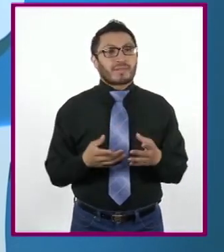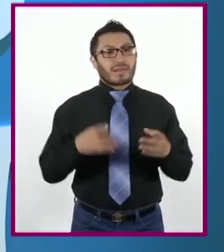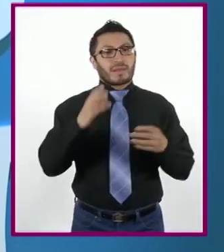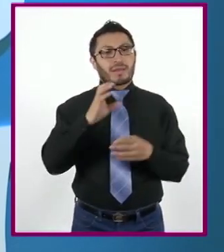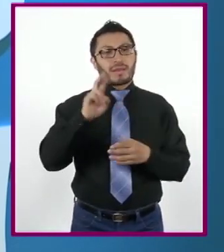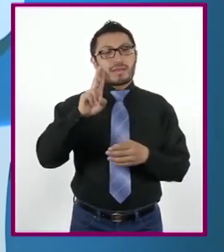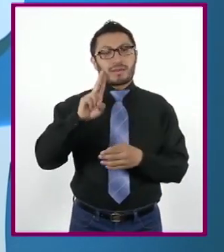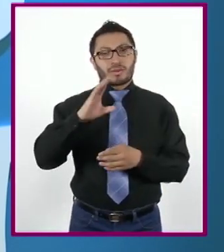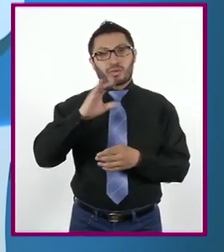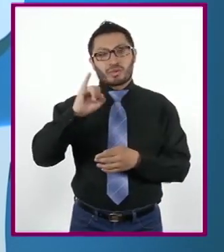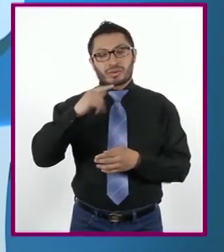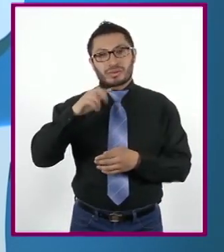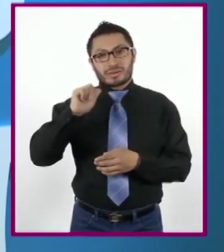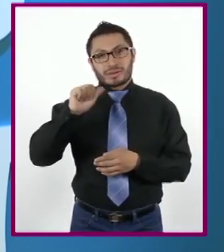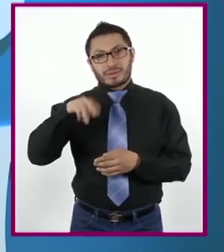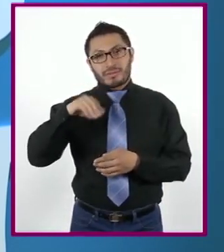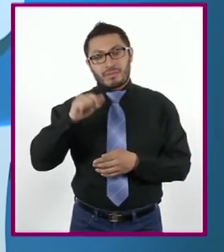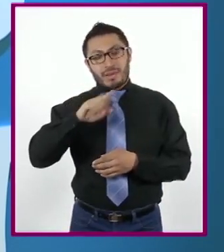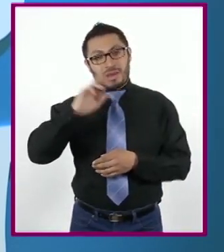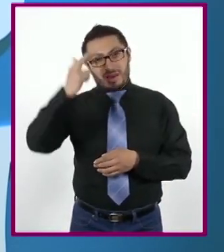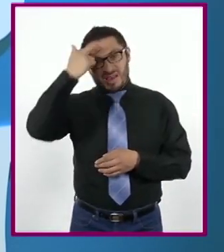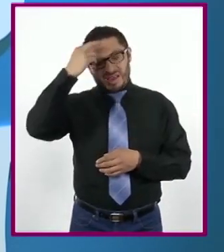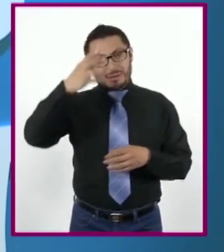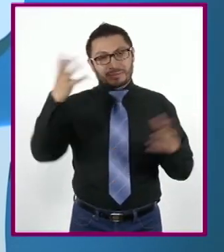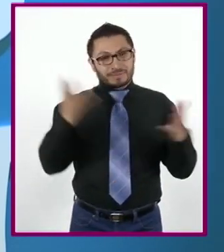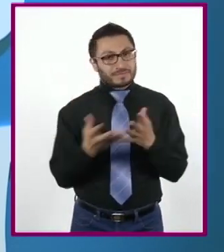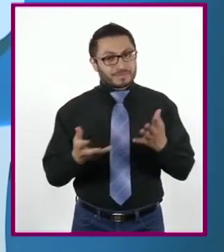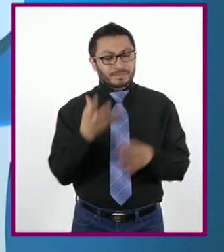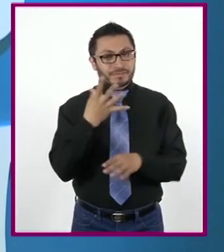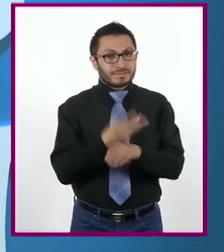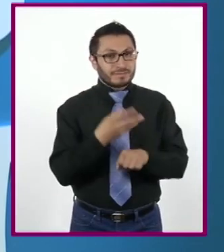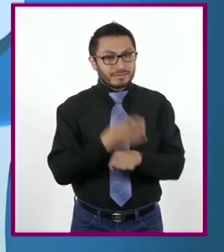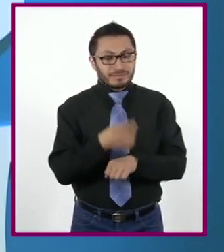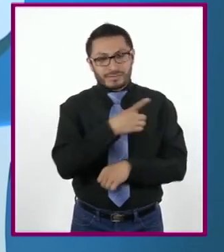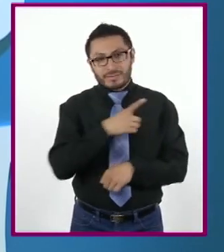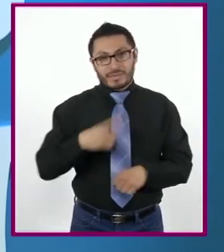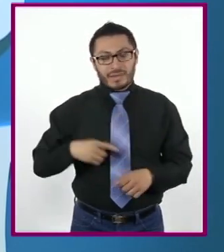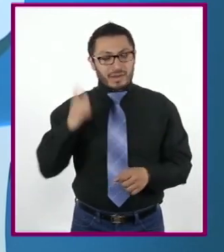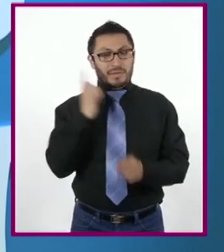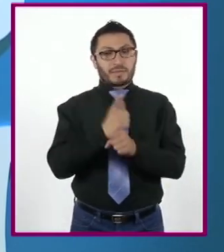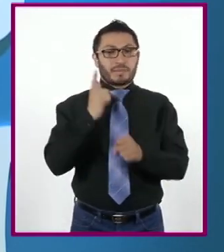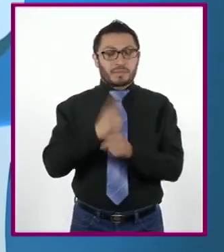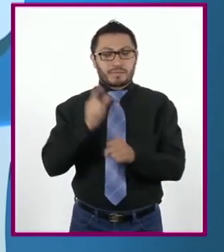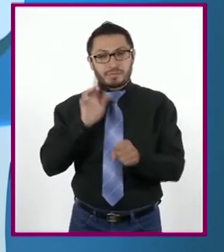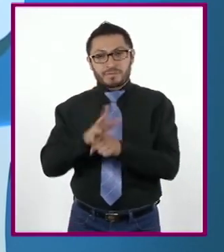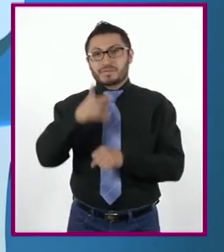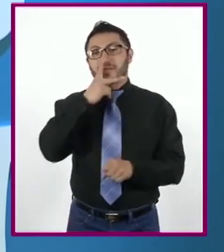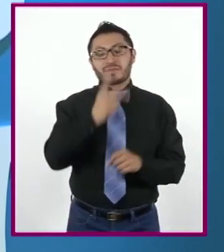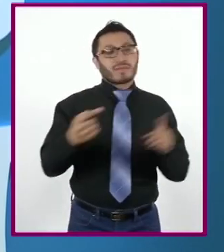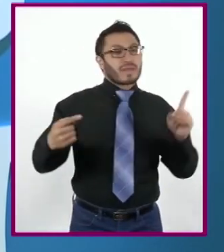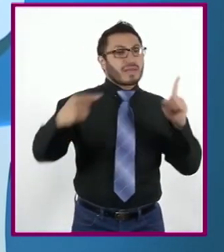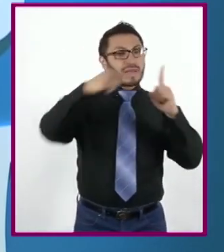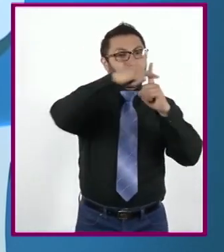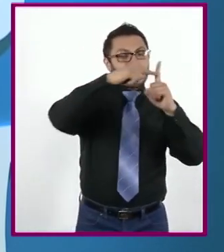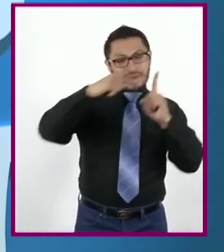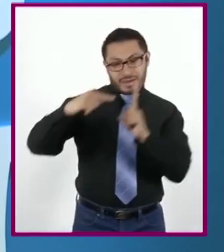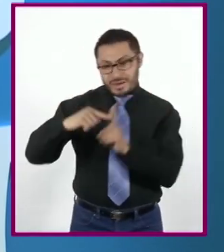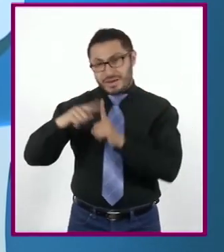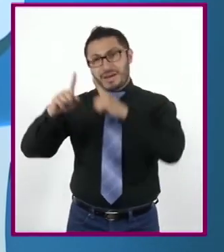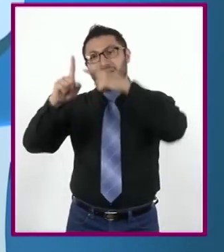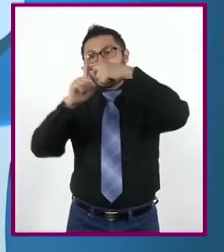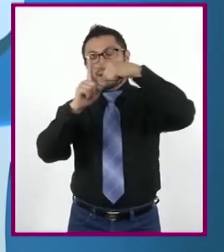crucigrama. Recuerden que para armar un crucigrama debemos descubrir las palabras que se entrecruzan a partir